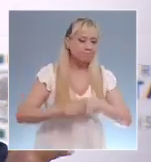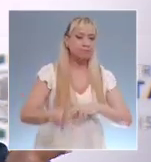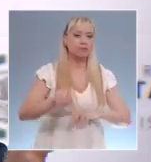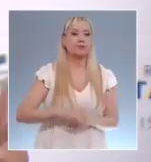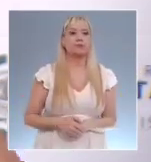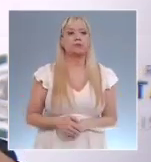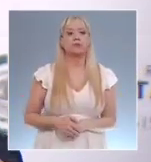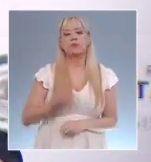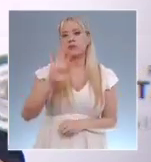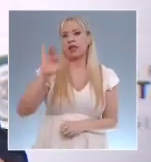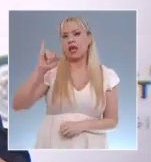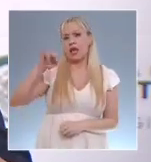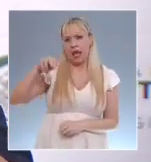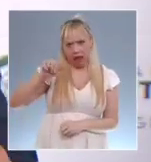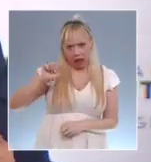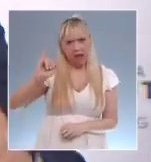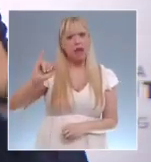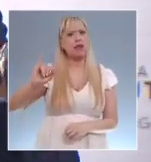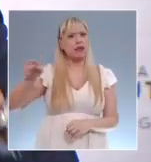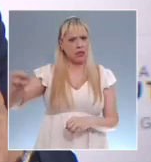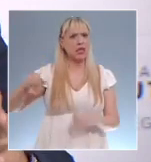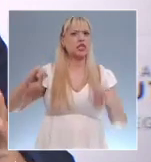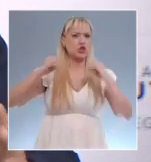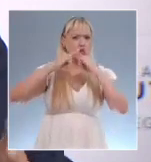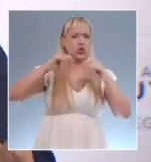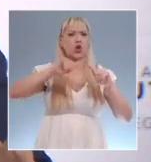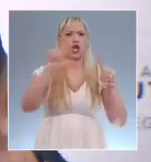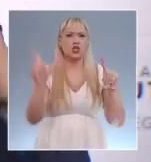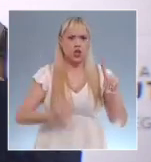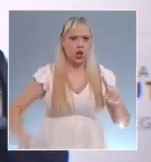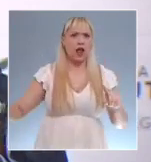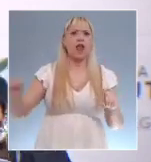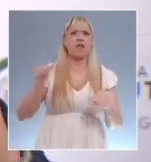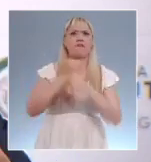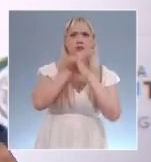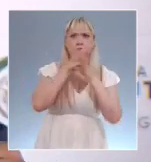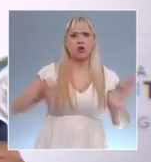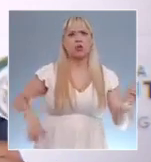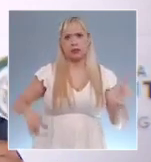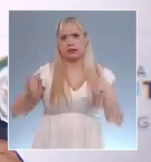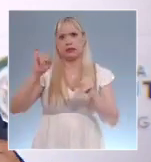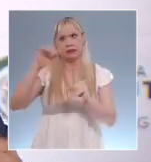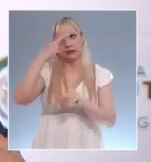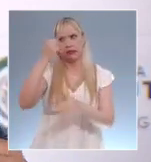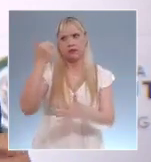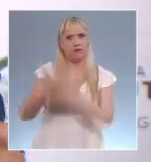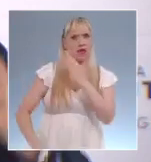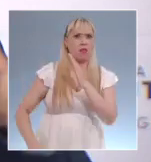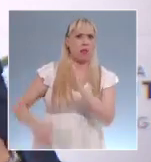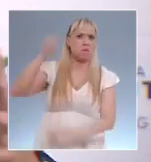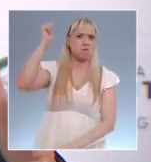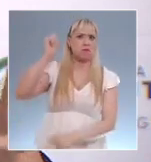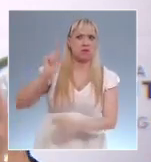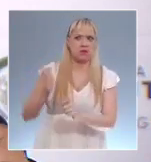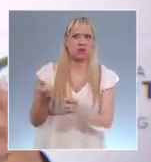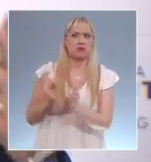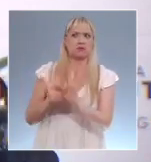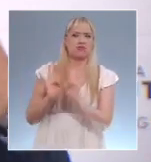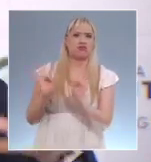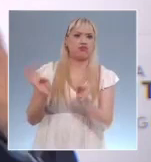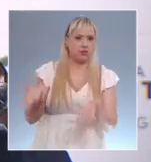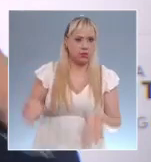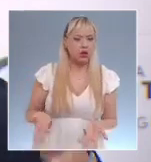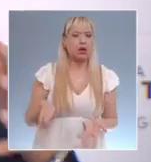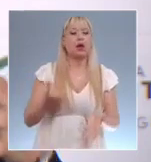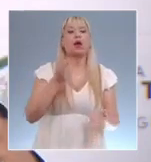más de 70 nombramientos. Entonces, hay una postura que dice vamos por el INAI y hay otra postura que dice vamos por todo.